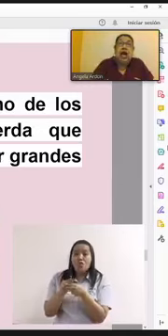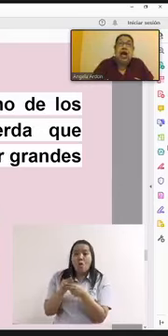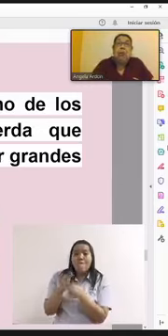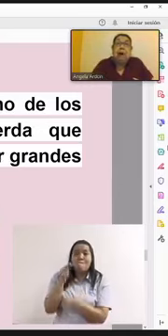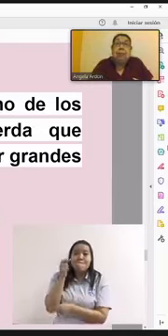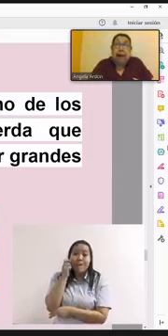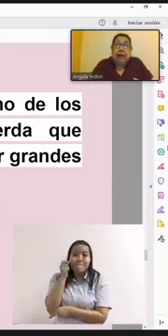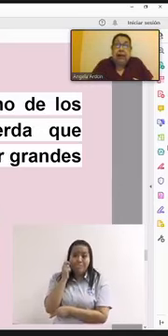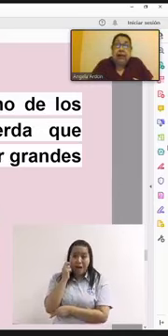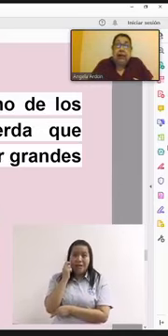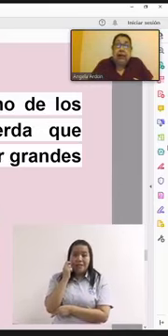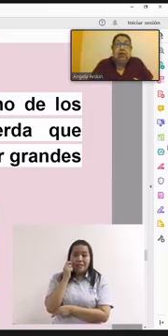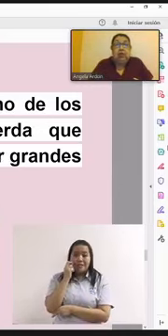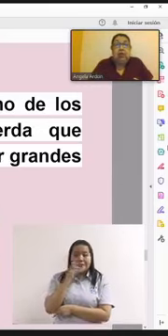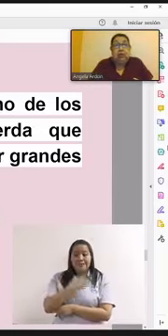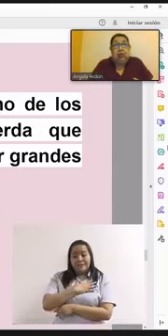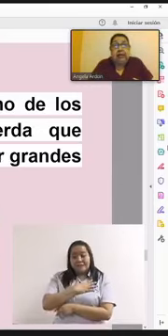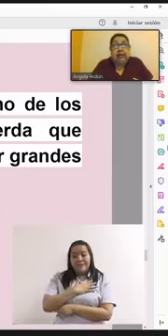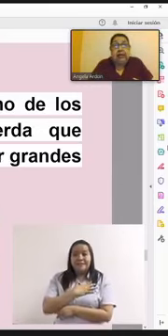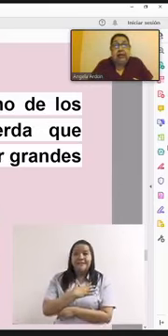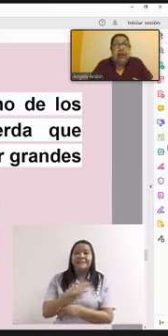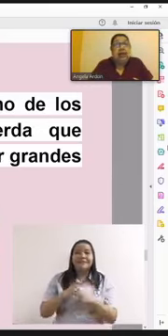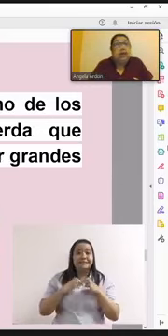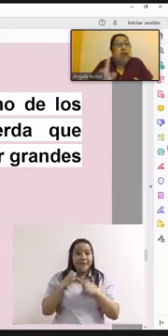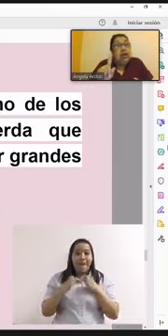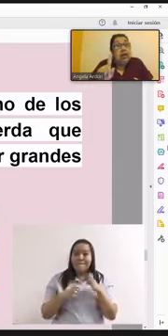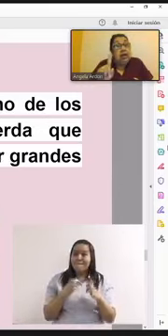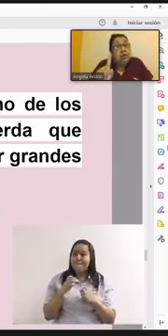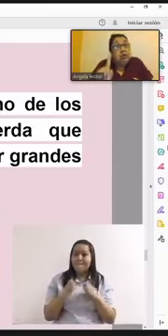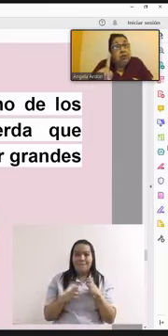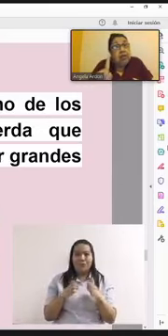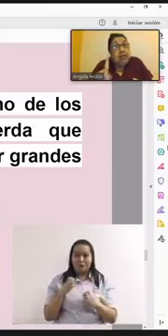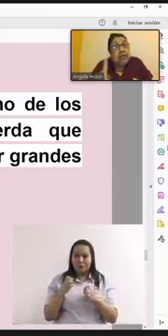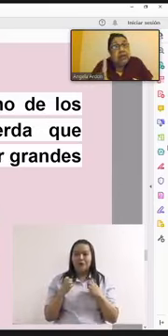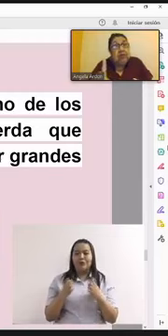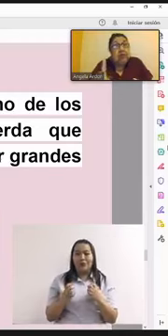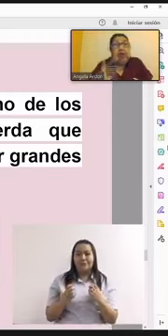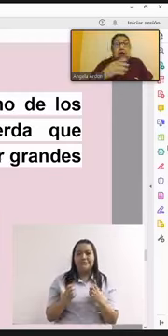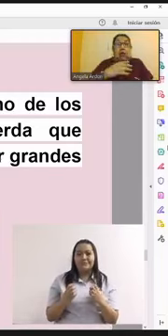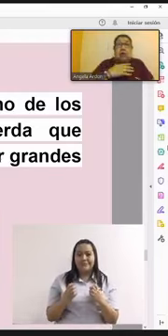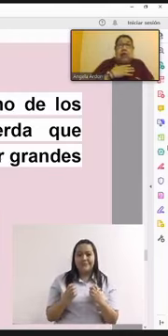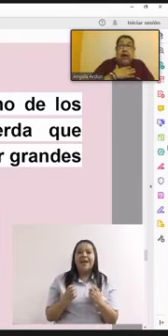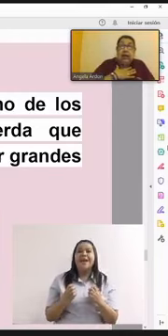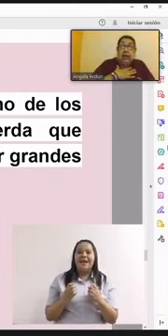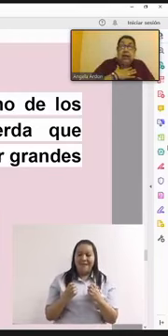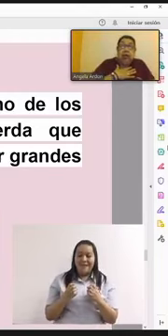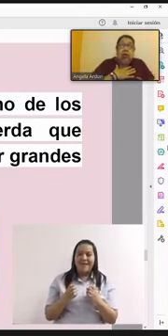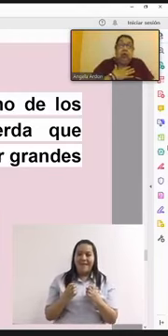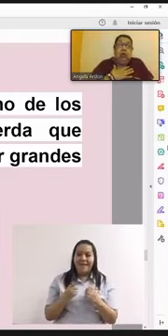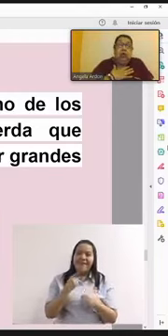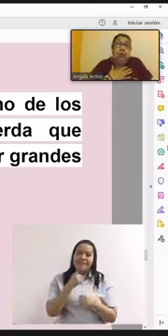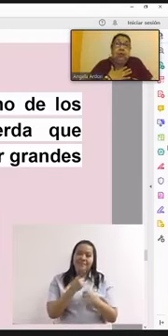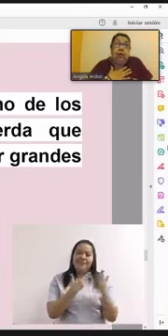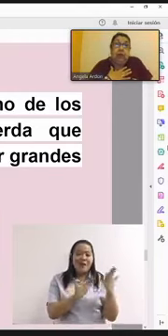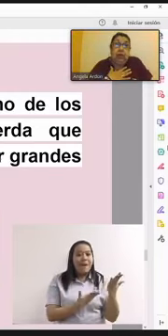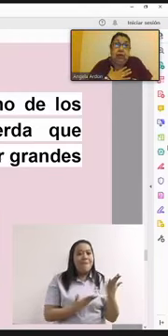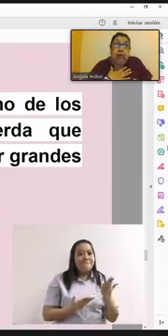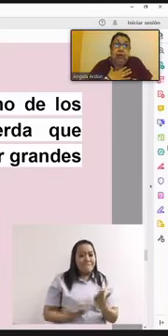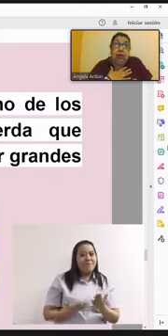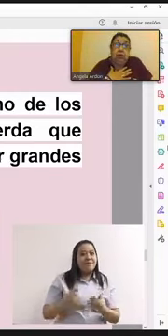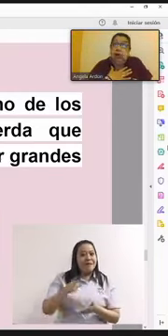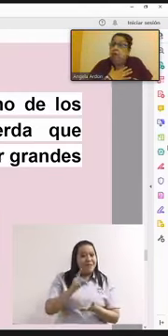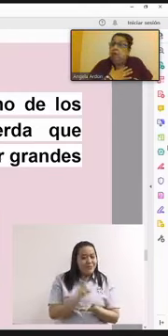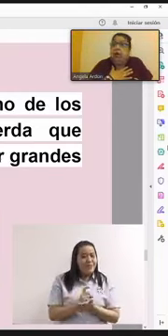diga, papá. Eso es emocionante. Entonces, bienvenidos a colaborar cuando donemos aparato